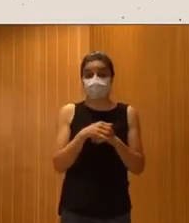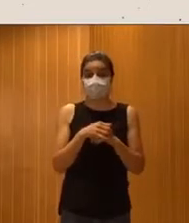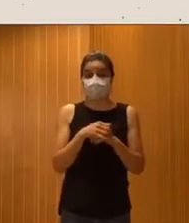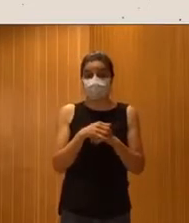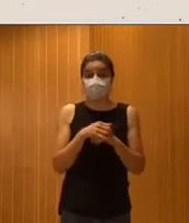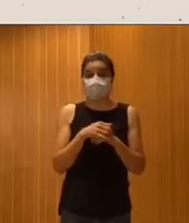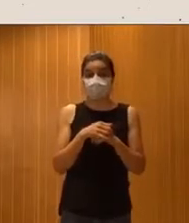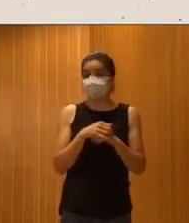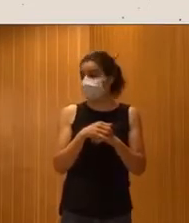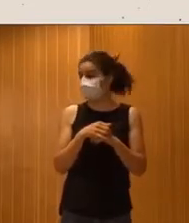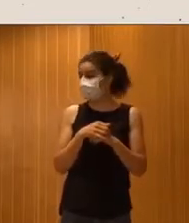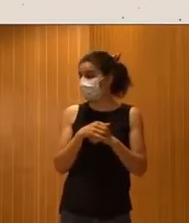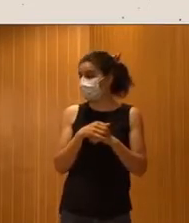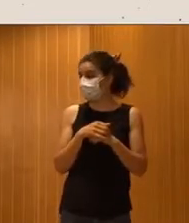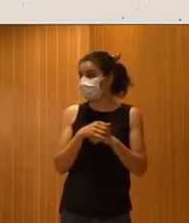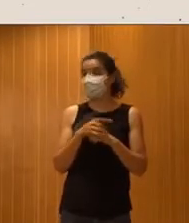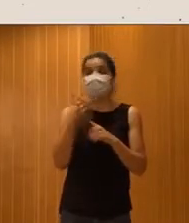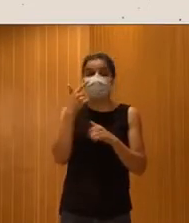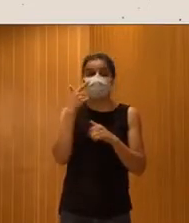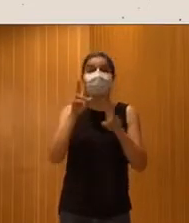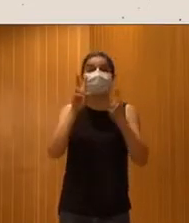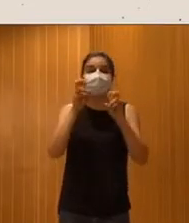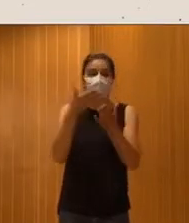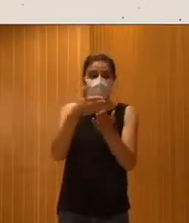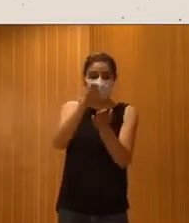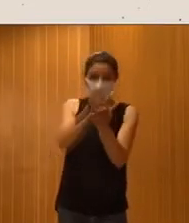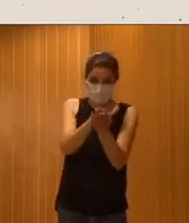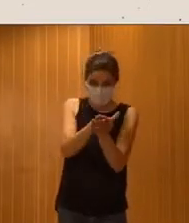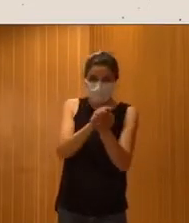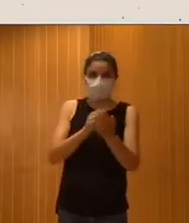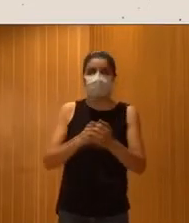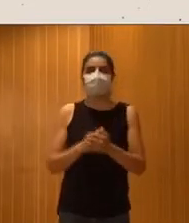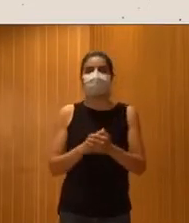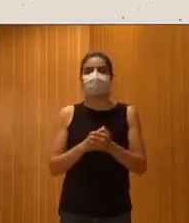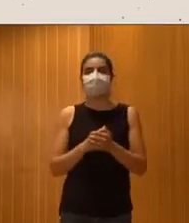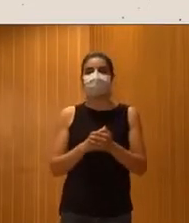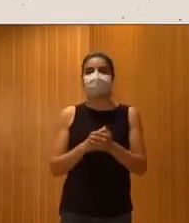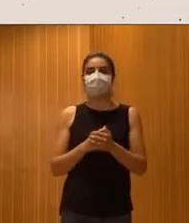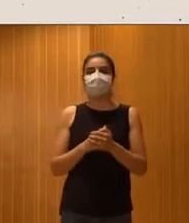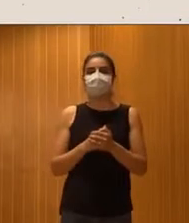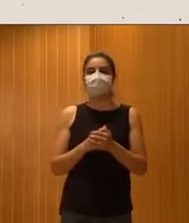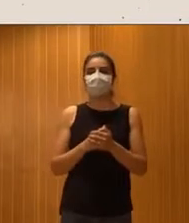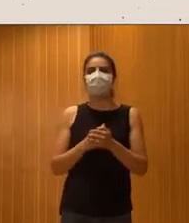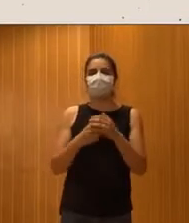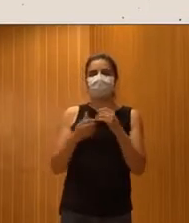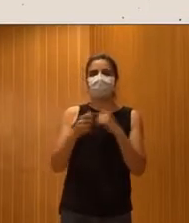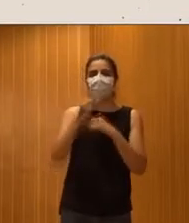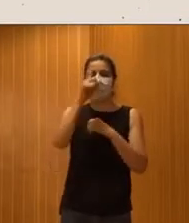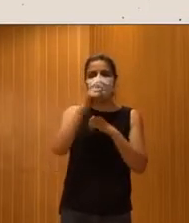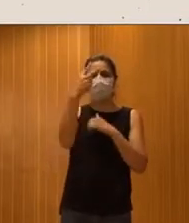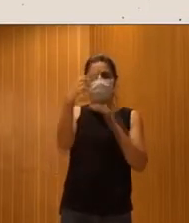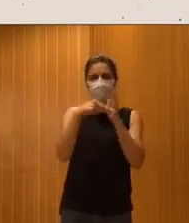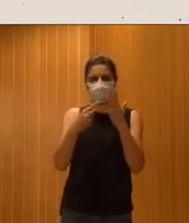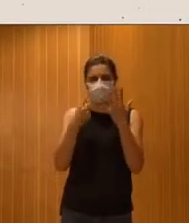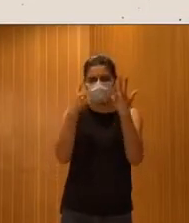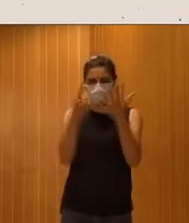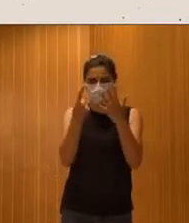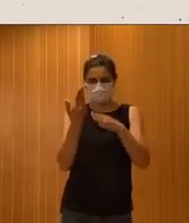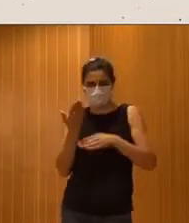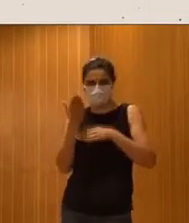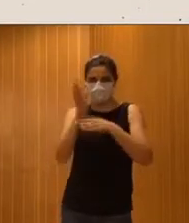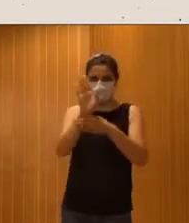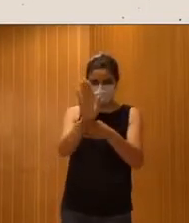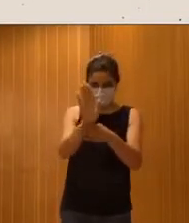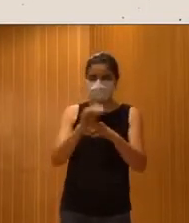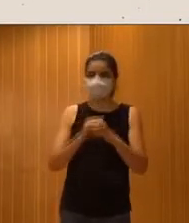Y llegamos al tema de los fallecimientos. Hay un estudio muy bien controlado también de Ballard que se publicó en el 2006, en